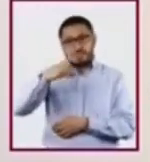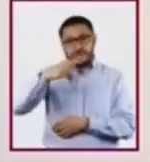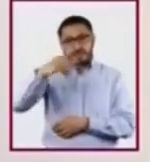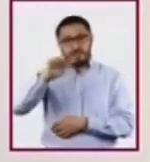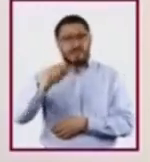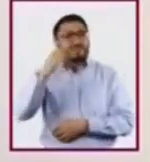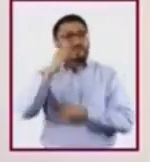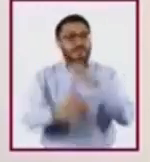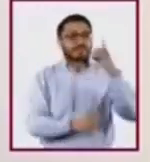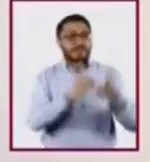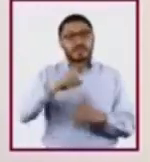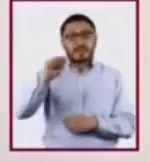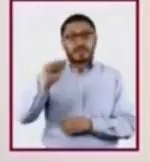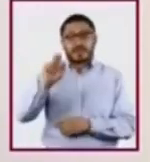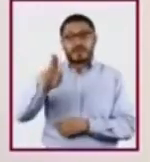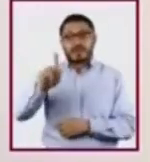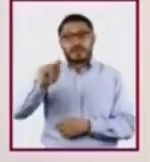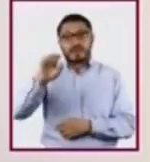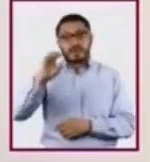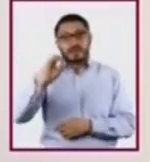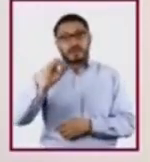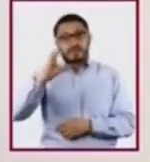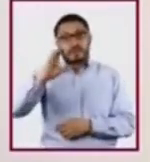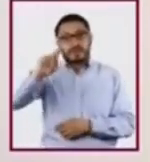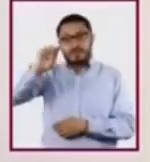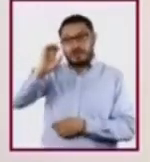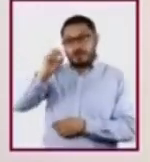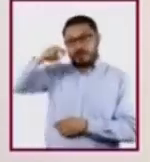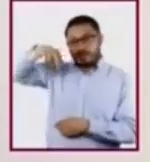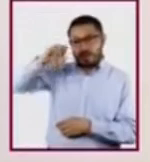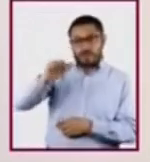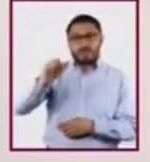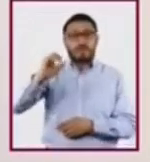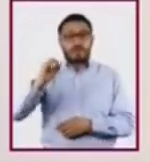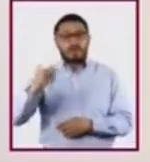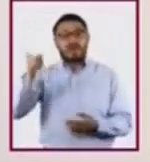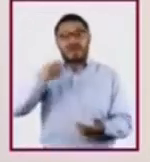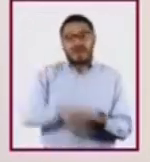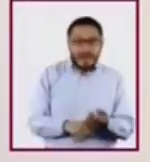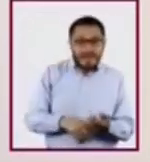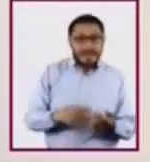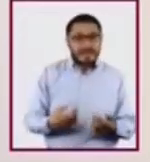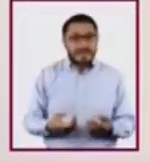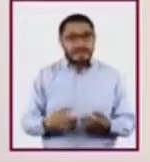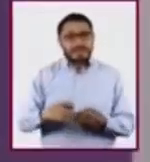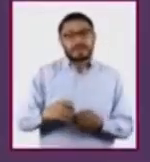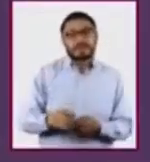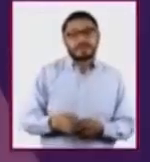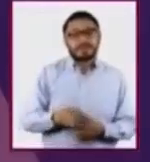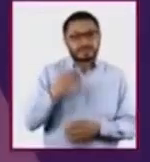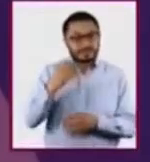se incluyó en la Olimpiada Infantil y Juvenil convocada por la CONADE.